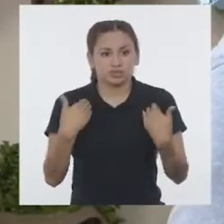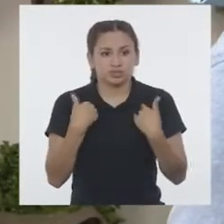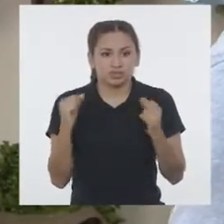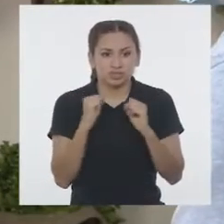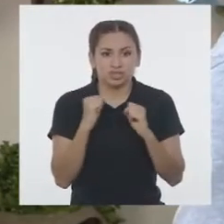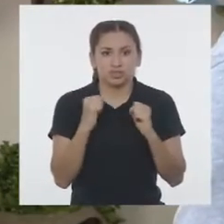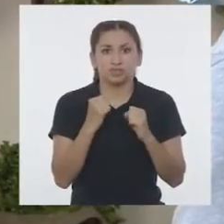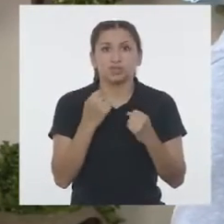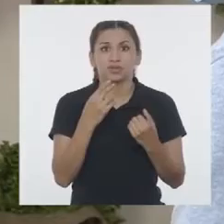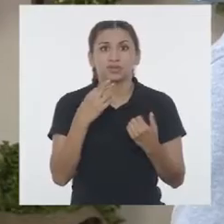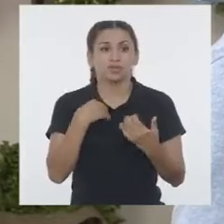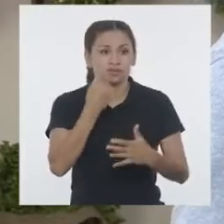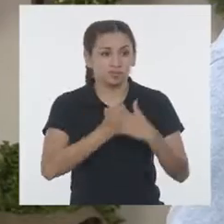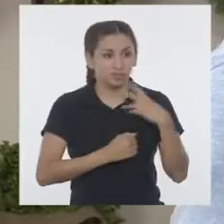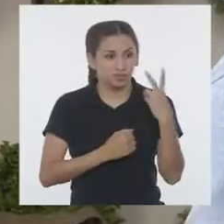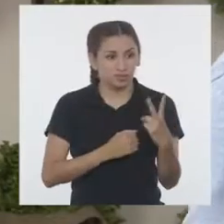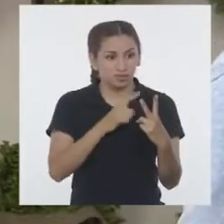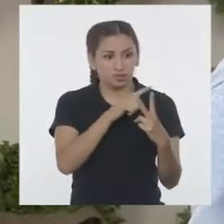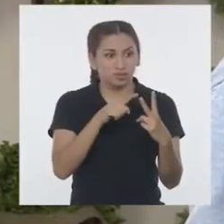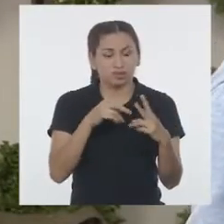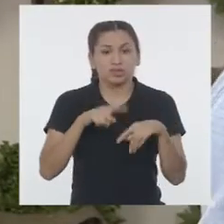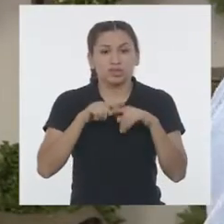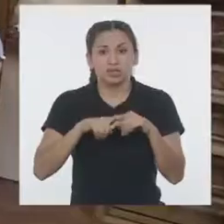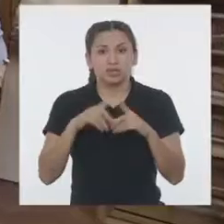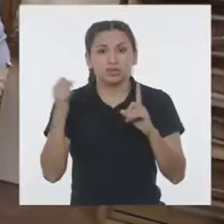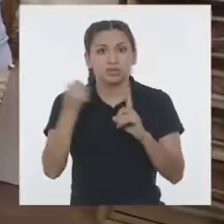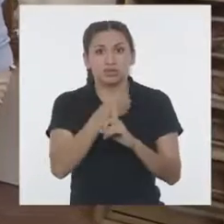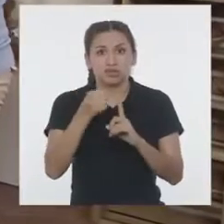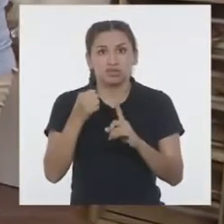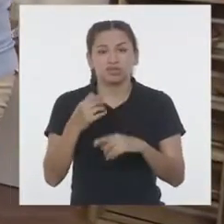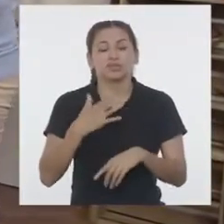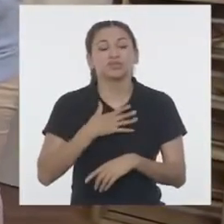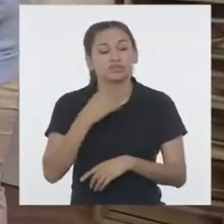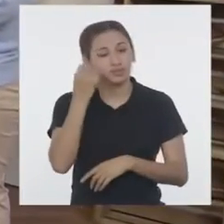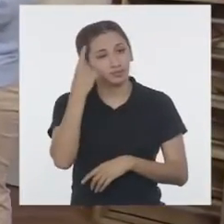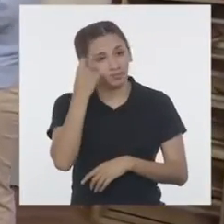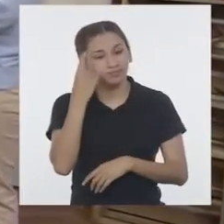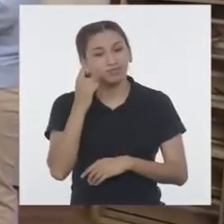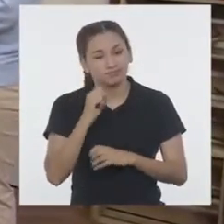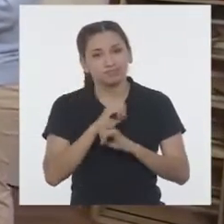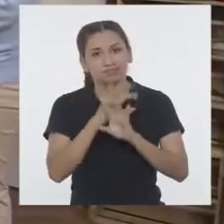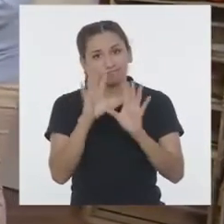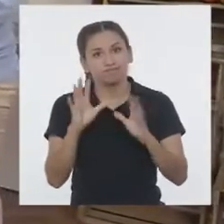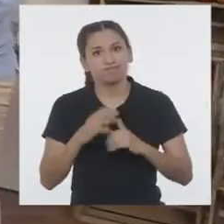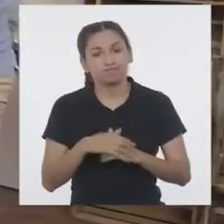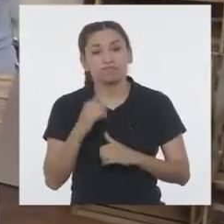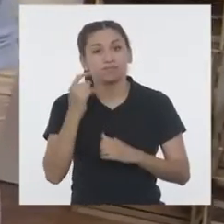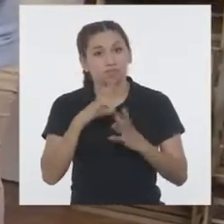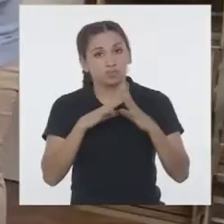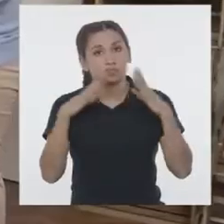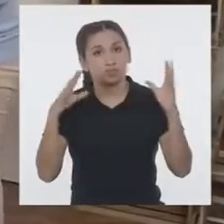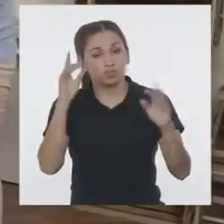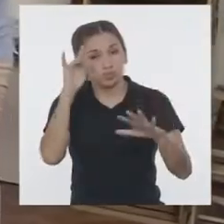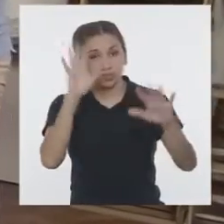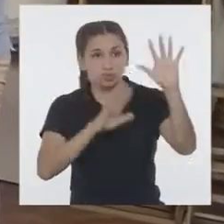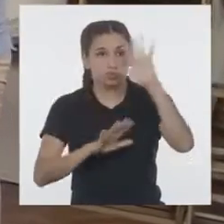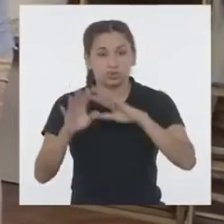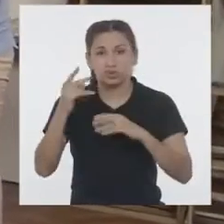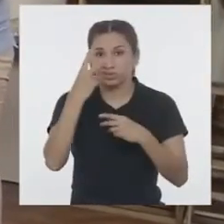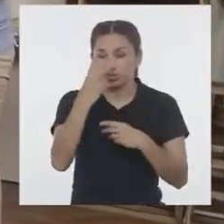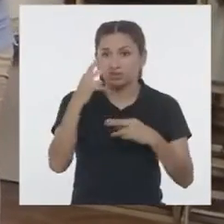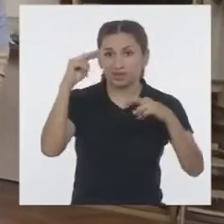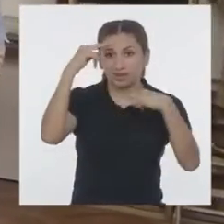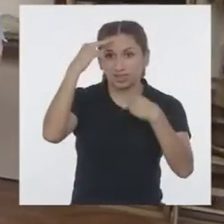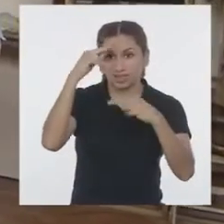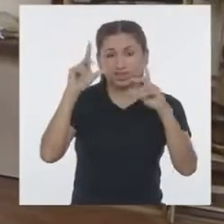que mi Karen o mi Nico se vean envueltos en alguna situación de violencia. Te entiendo perfectamente, Ani. Es preocupante todo lo que sale